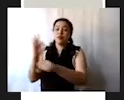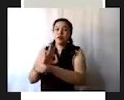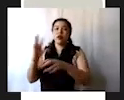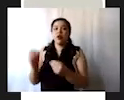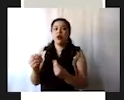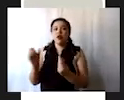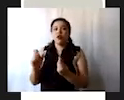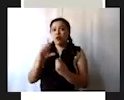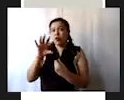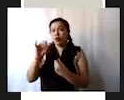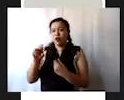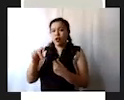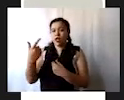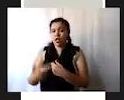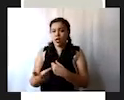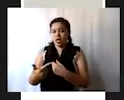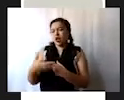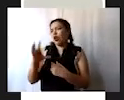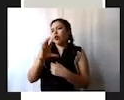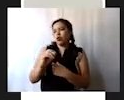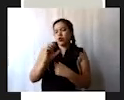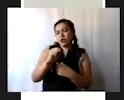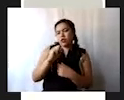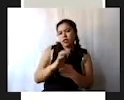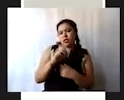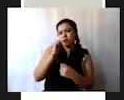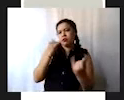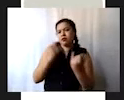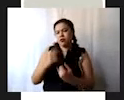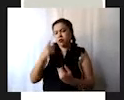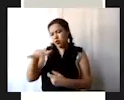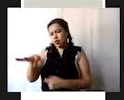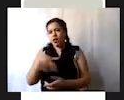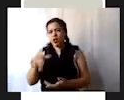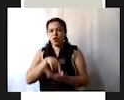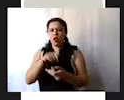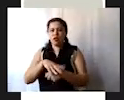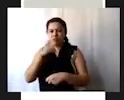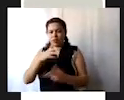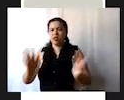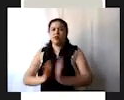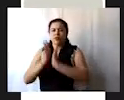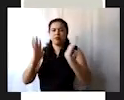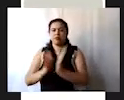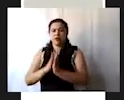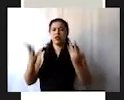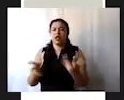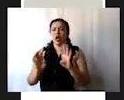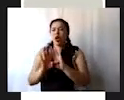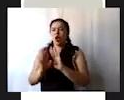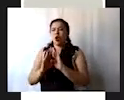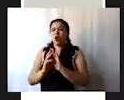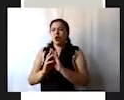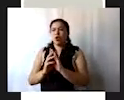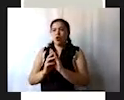las ONGs o de las OSCs, particularmente en aquellos sitios pues donde la participación es censurada o es más